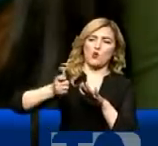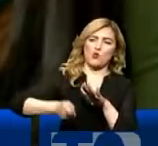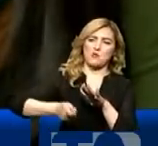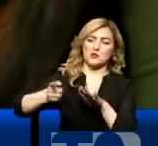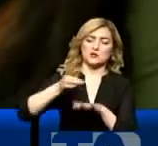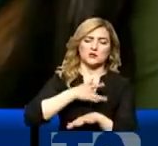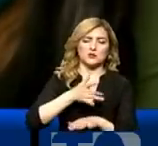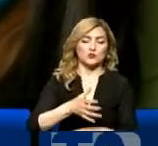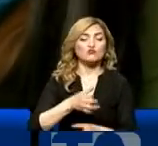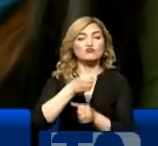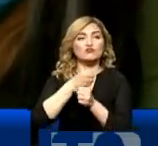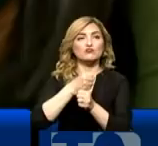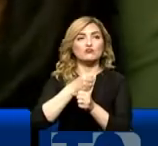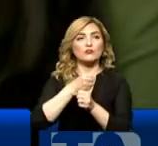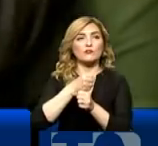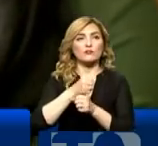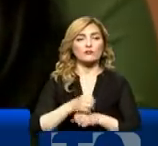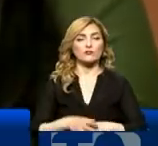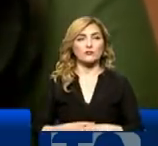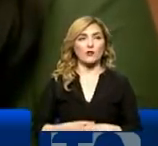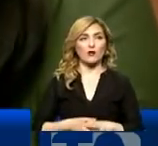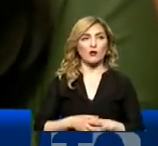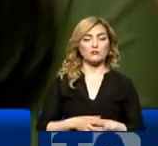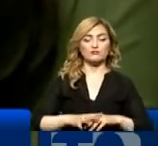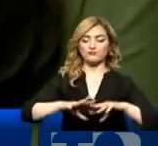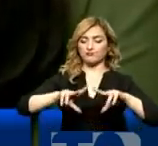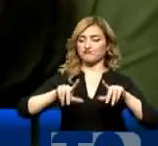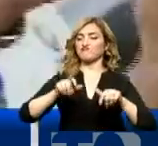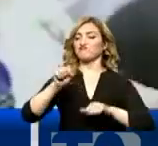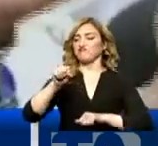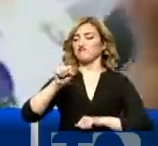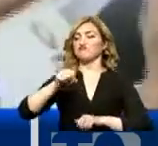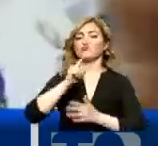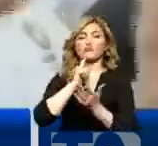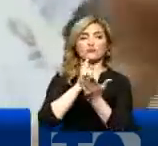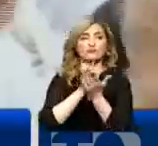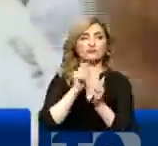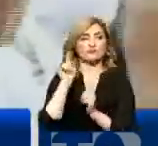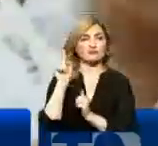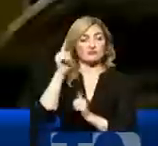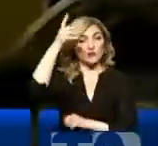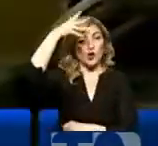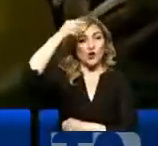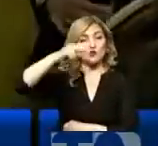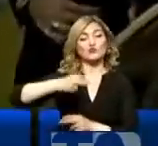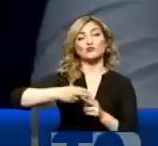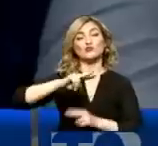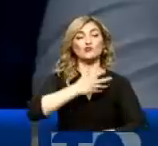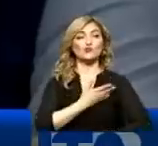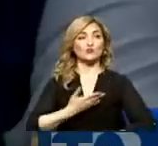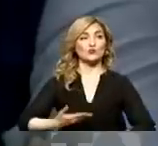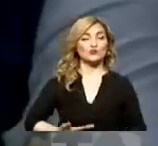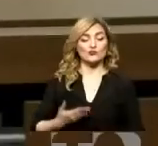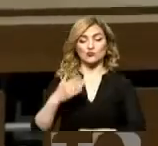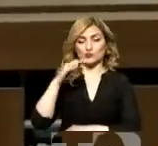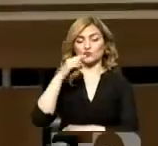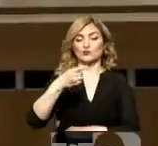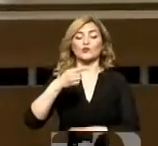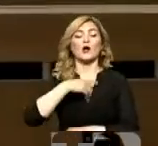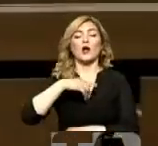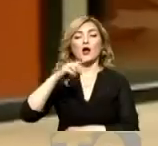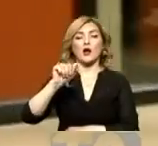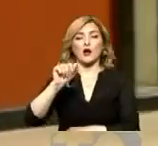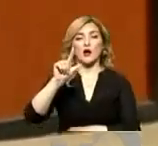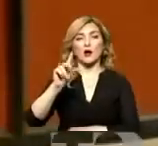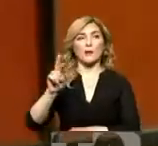la seguridad y la certeza de que aquí se cometió un ilícito. Él, junto a Jorge Glass, Vinicio Alvarado, Walter Solís, María de los